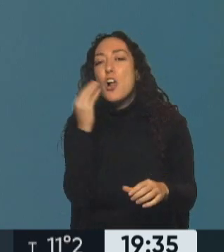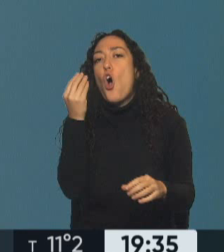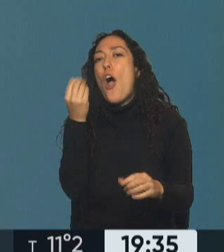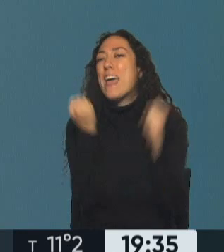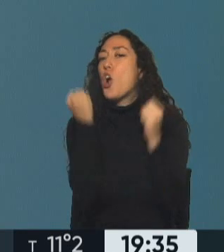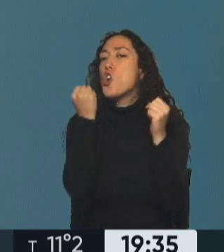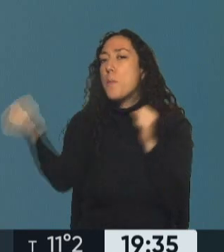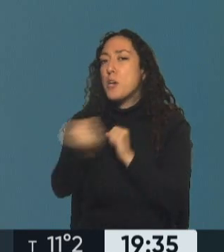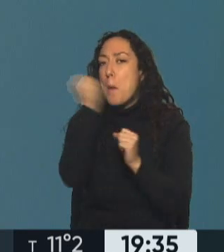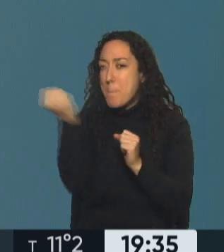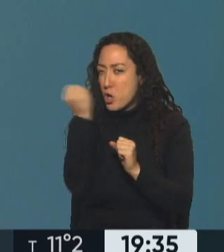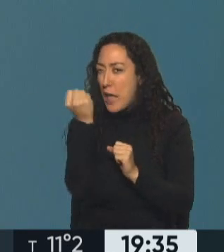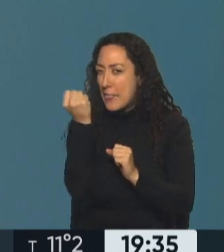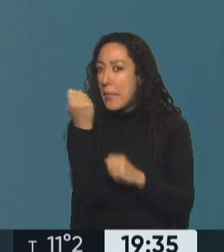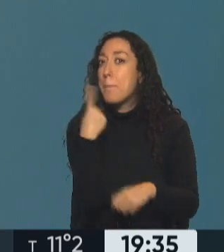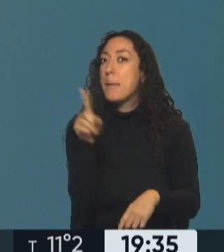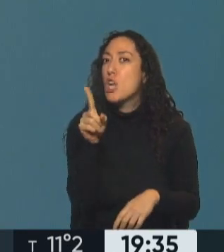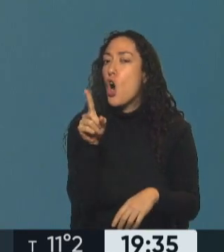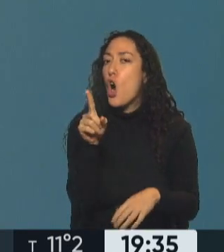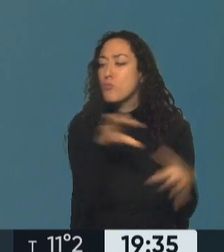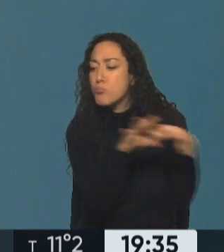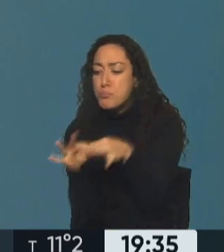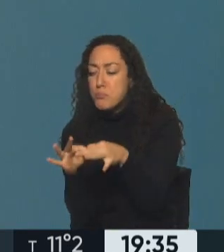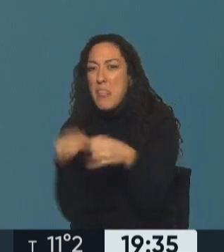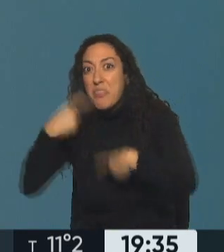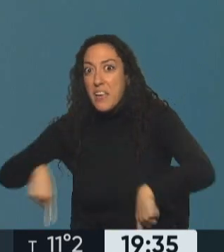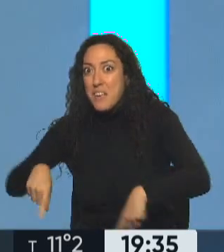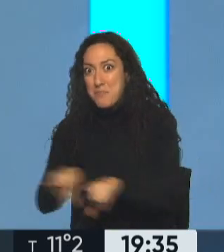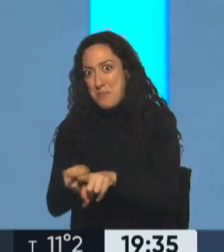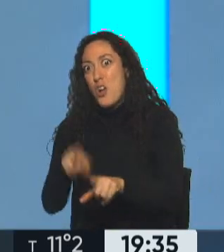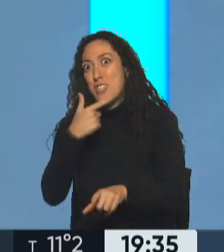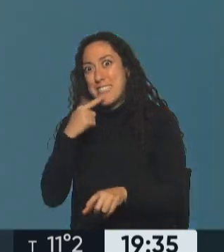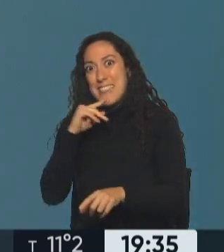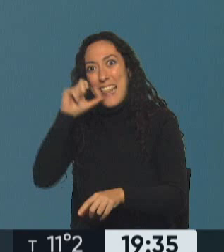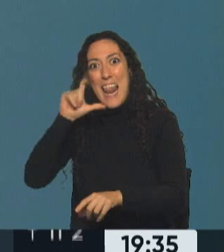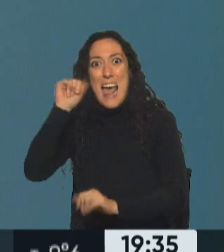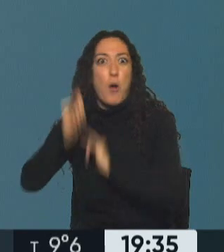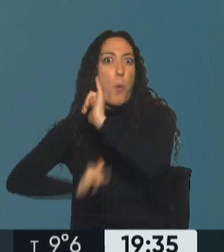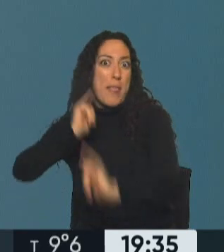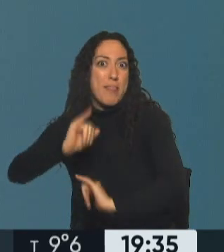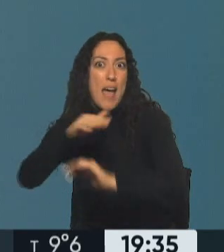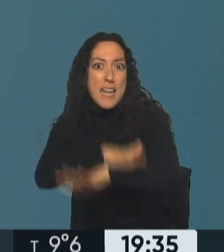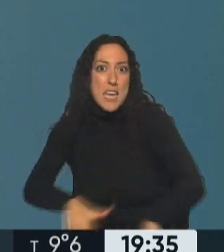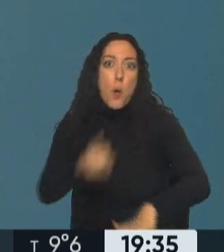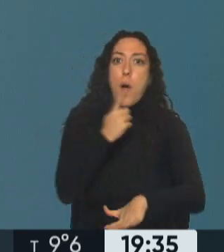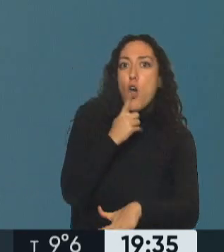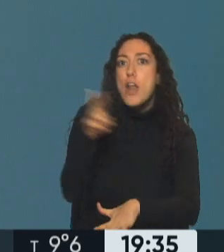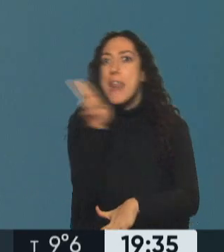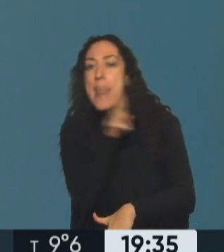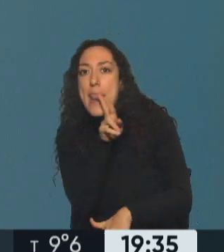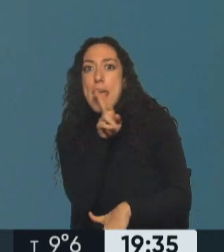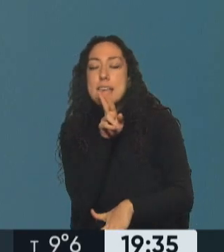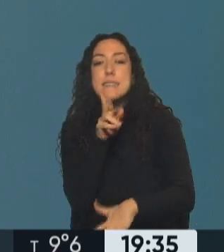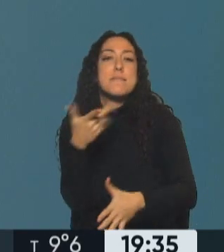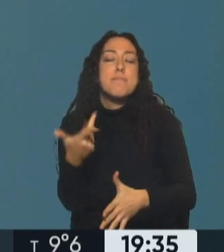súper importante, pero ¿qué se desprende luego de eso, que lo describí ya un poco Estela vos? ¿Qué pasa con los niños, con las niñas, con les